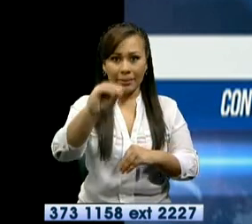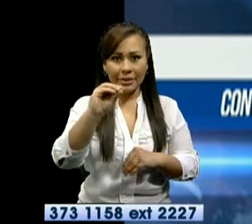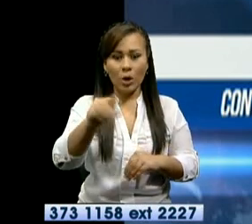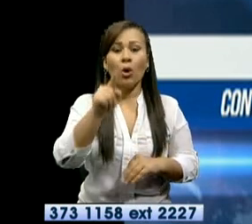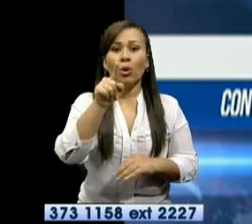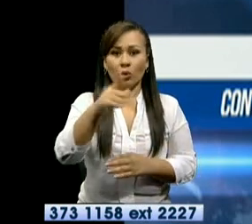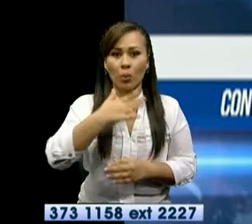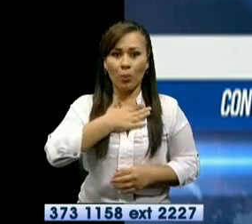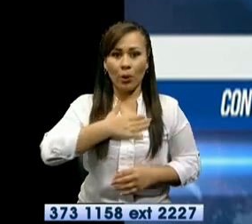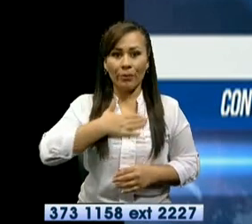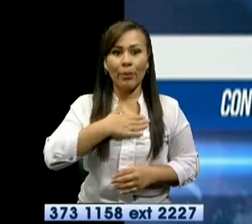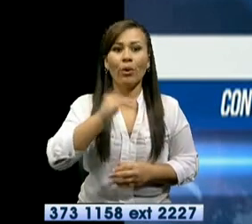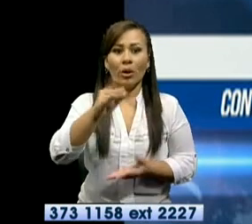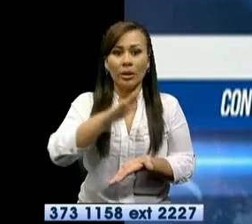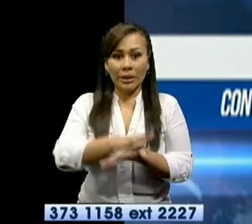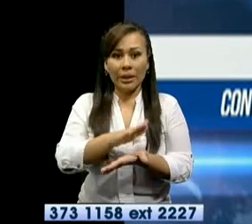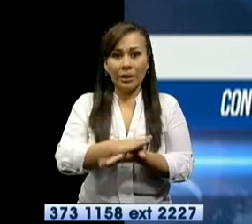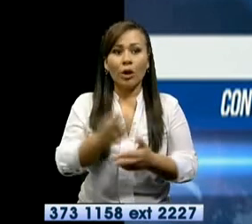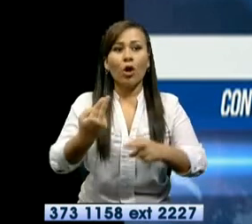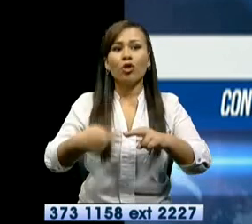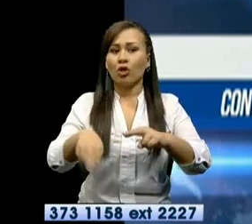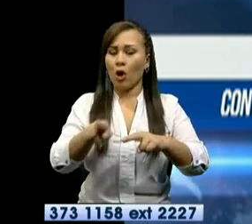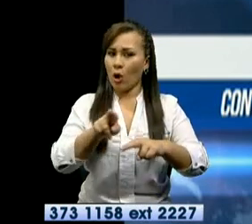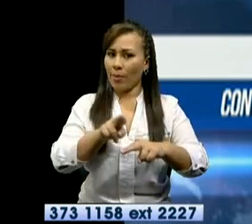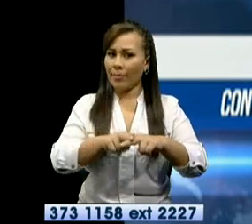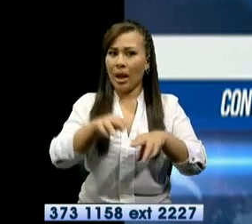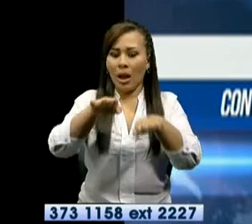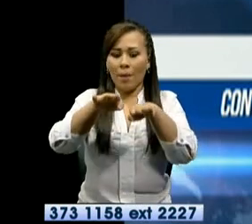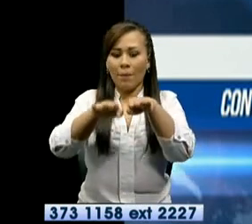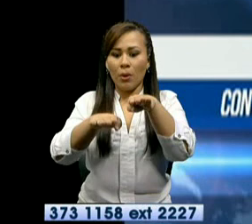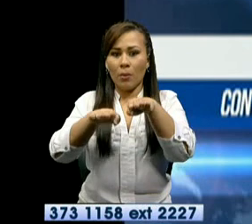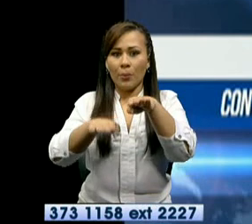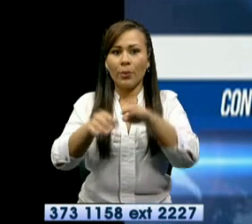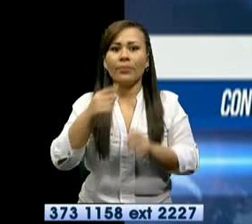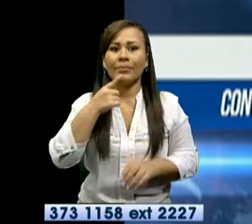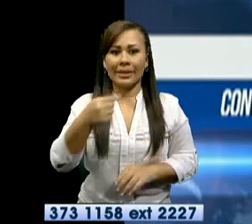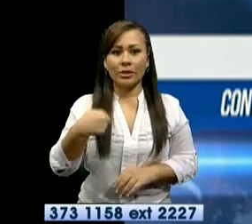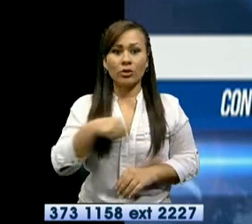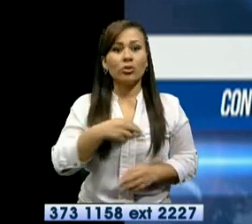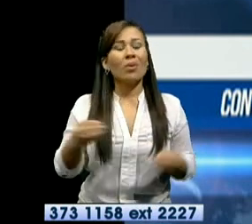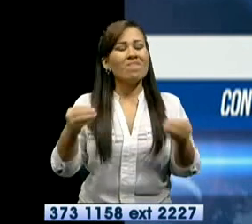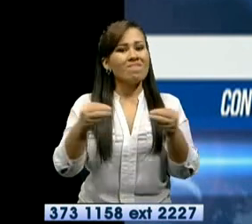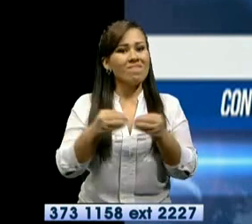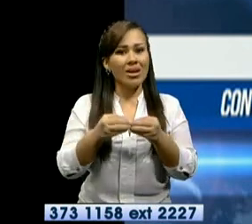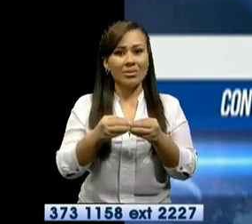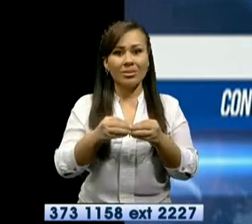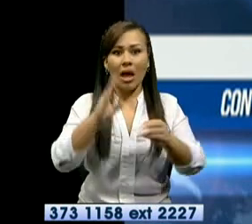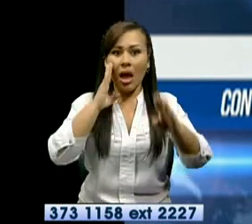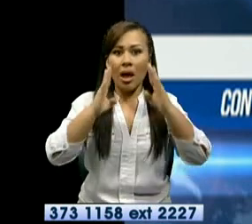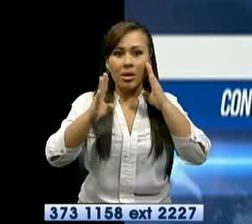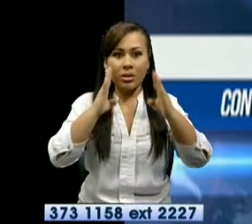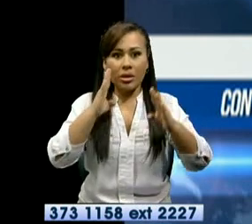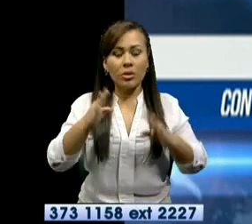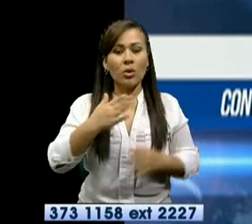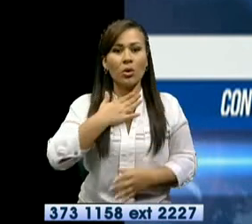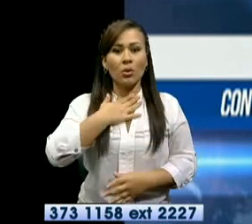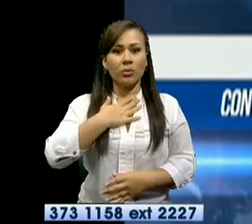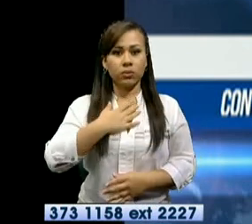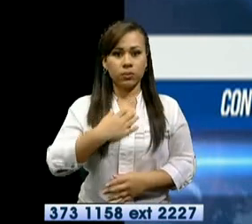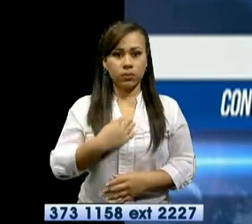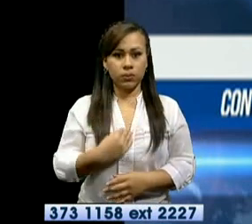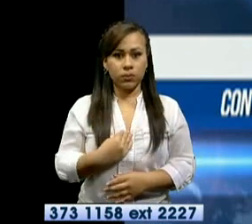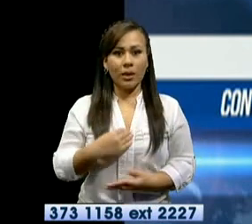da magnitudes, pero más o menos de la magnitud que se está presentando, y que incluso debemos estar preparados, atentos, guardando la calma,